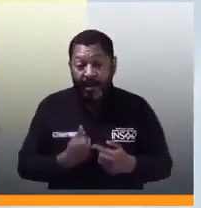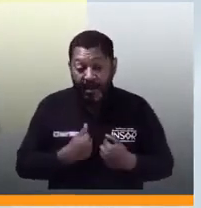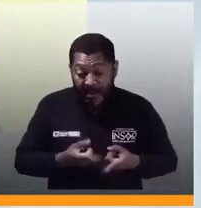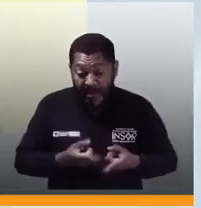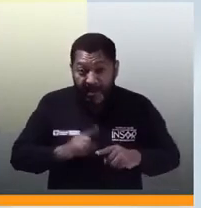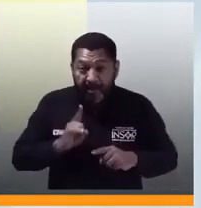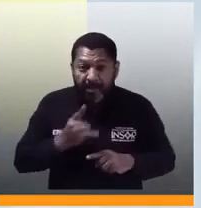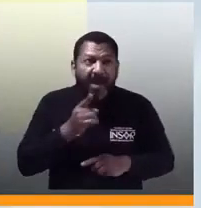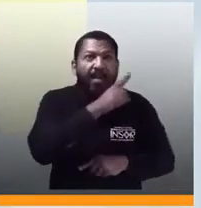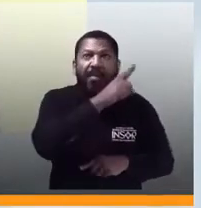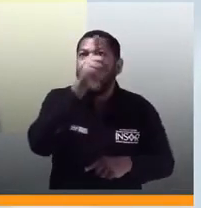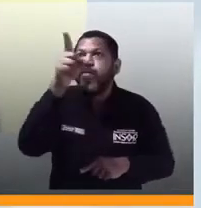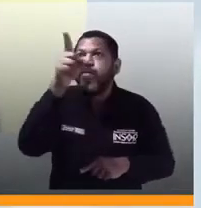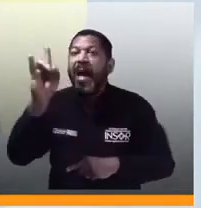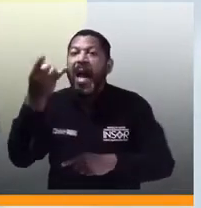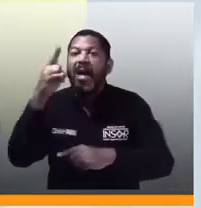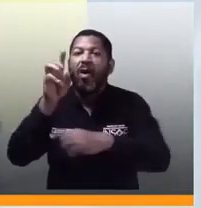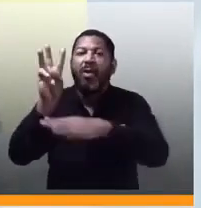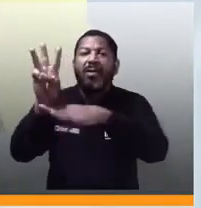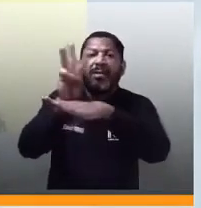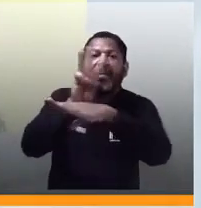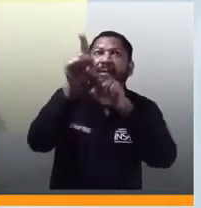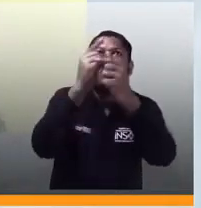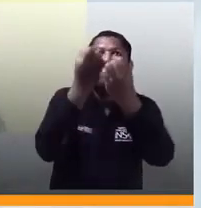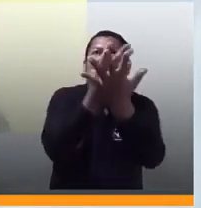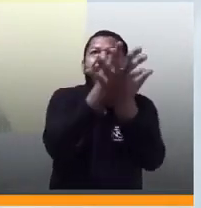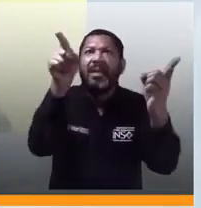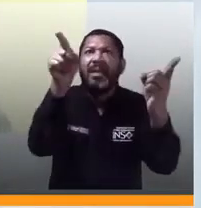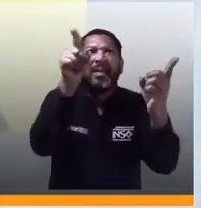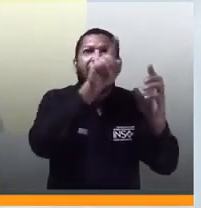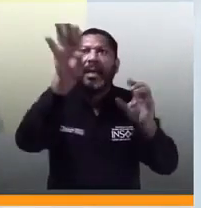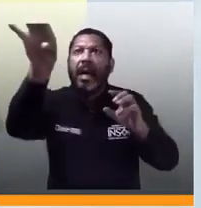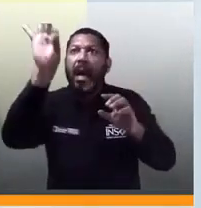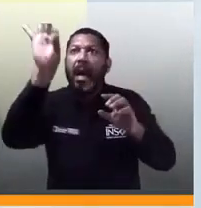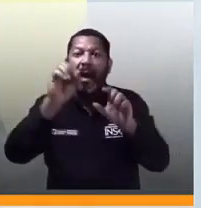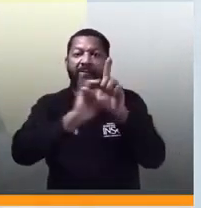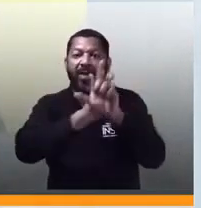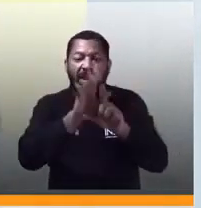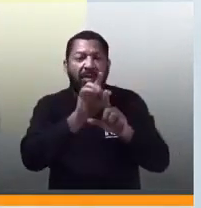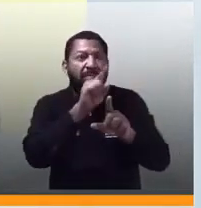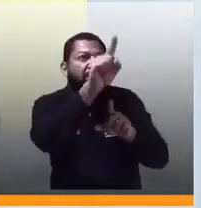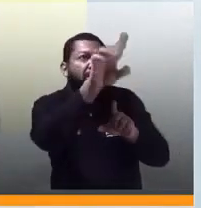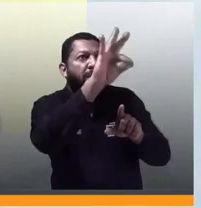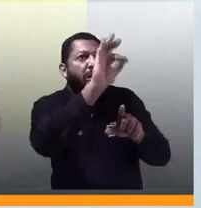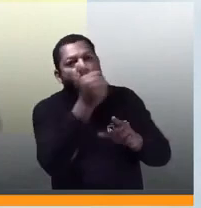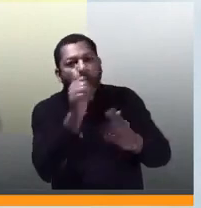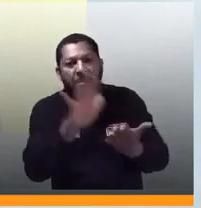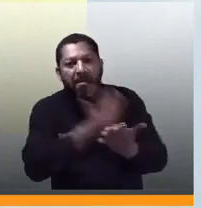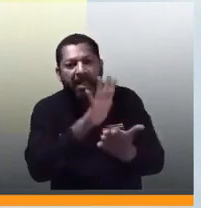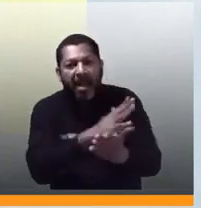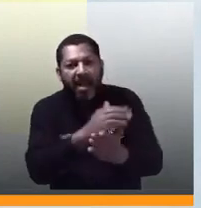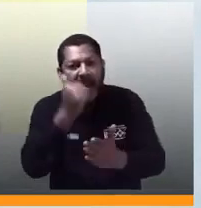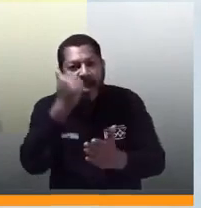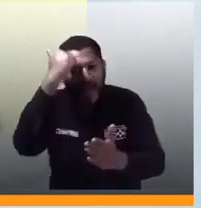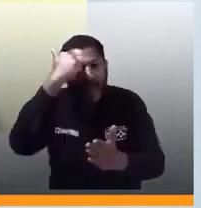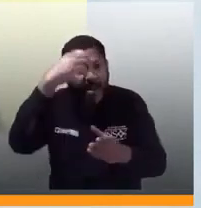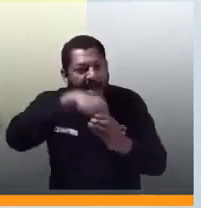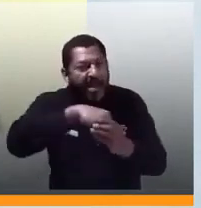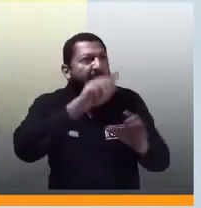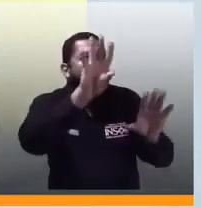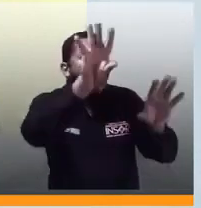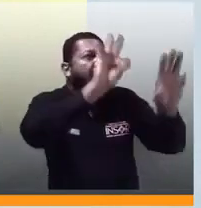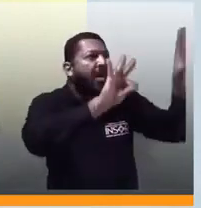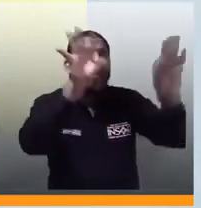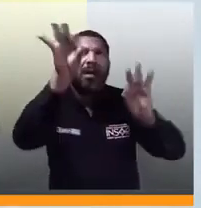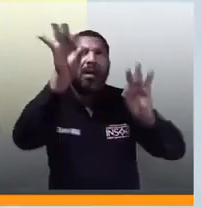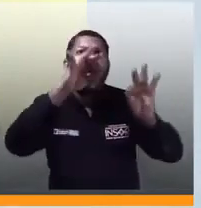que encuentre en la red y utilizar esos videos o otros materiales u otros materiales educativos para proponérselos